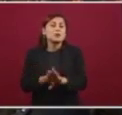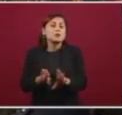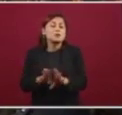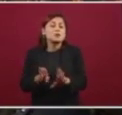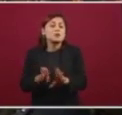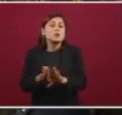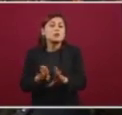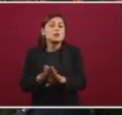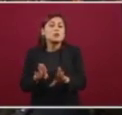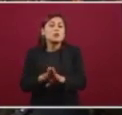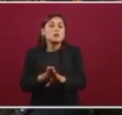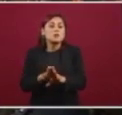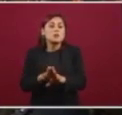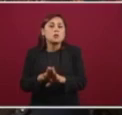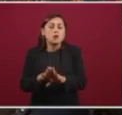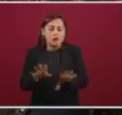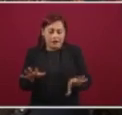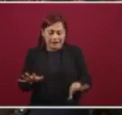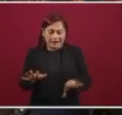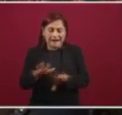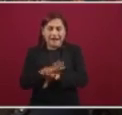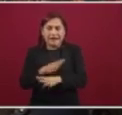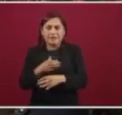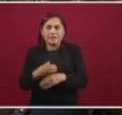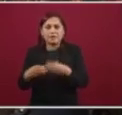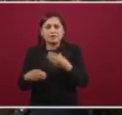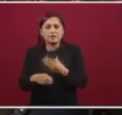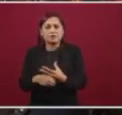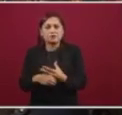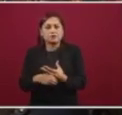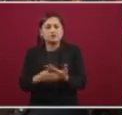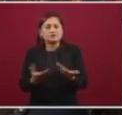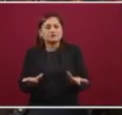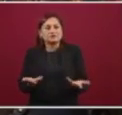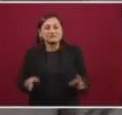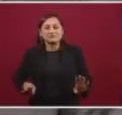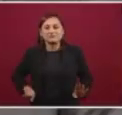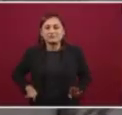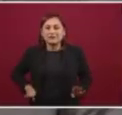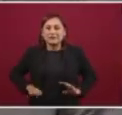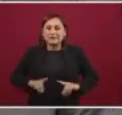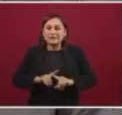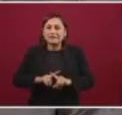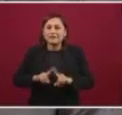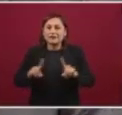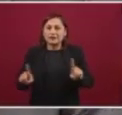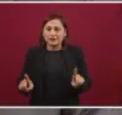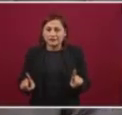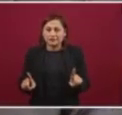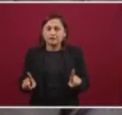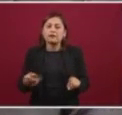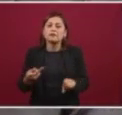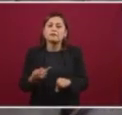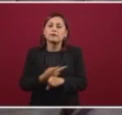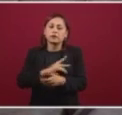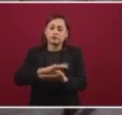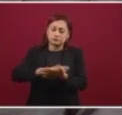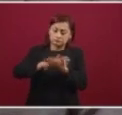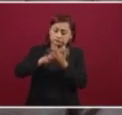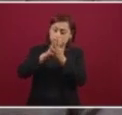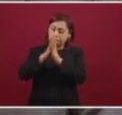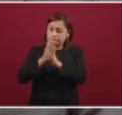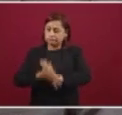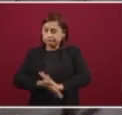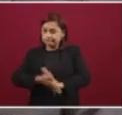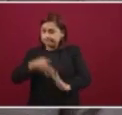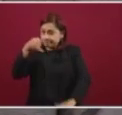la nueva realidad, en una circunstancia de cambio verdadero, de